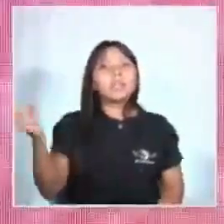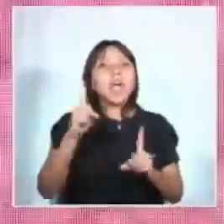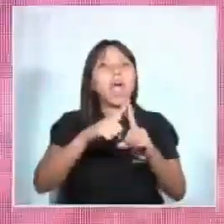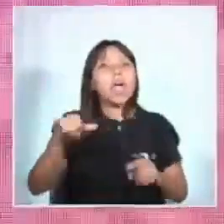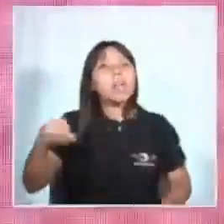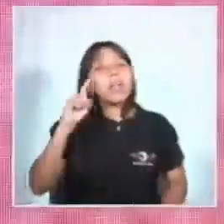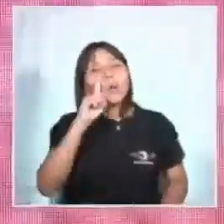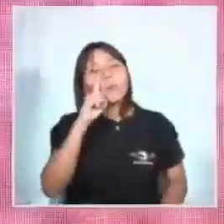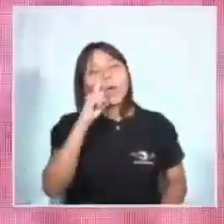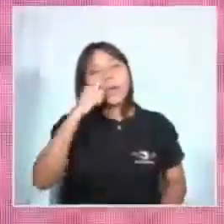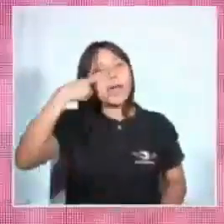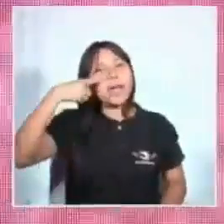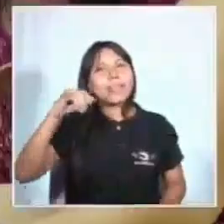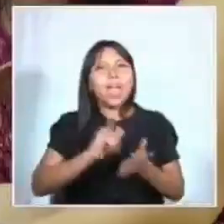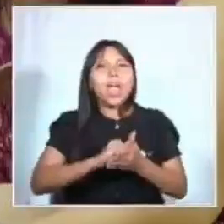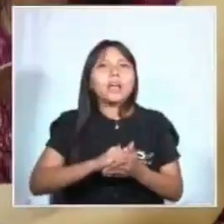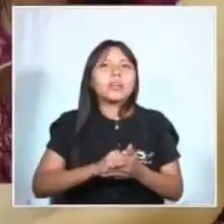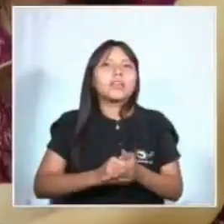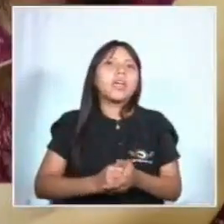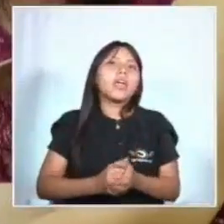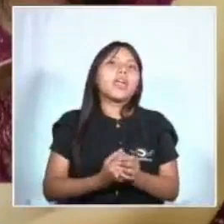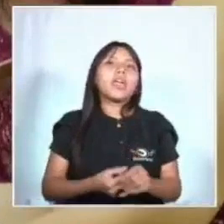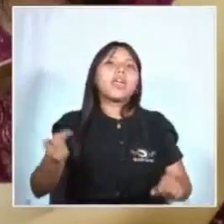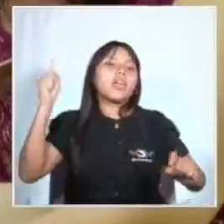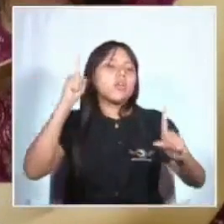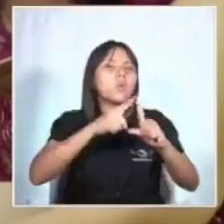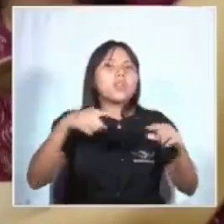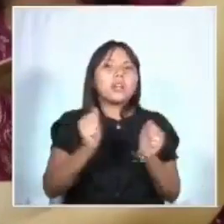amargada que finalmente encuentra con quien casarse.